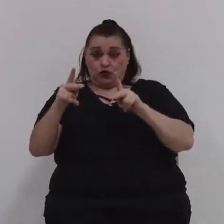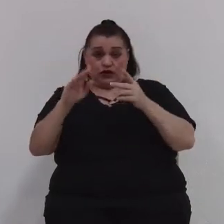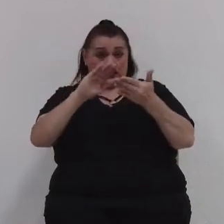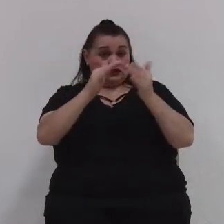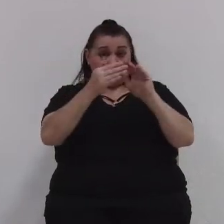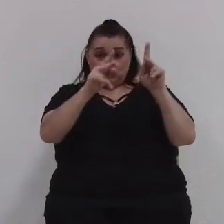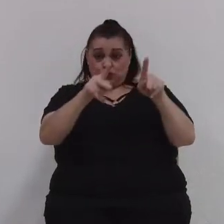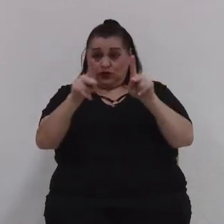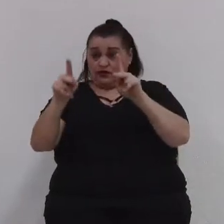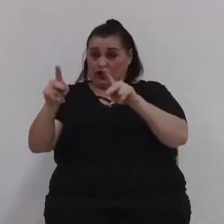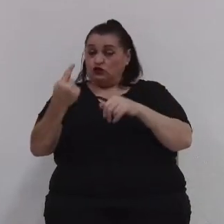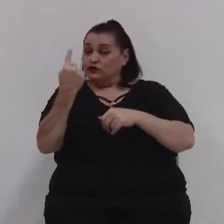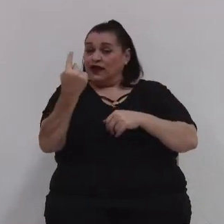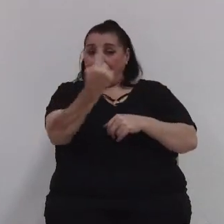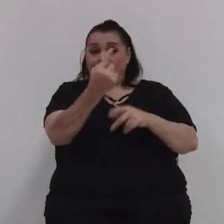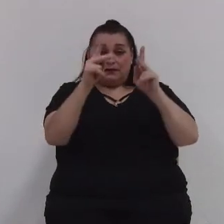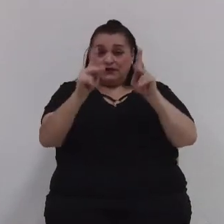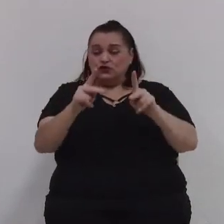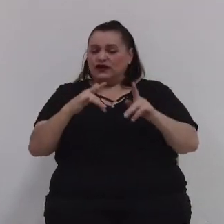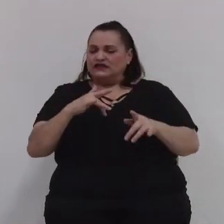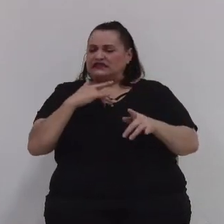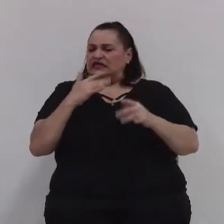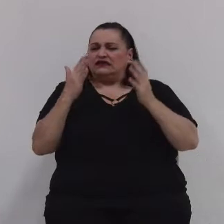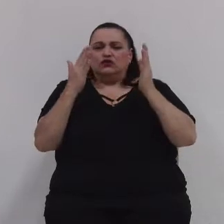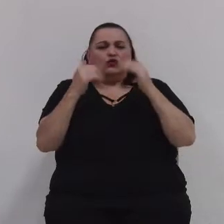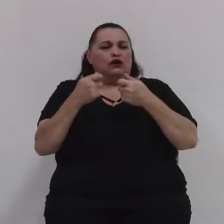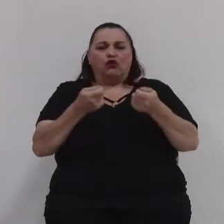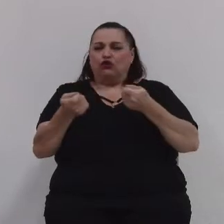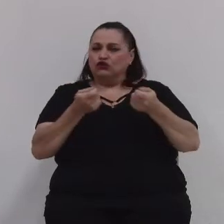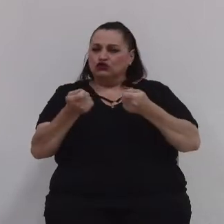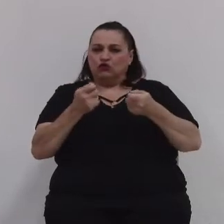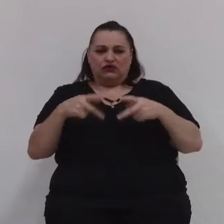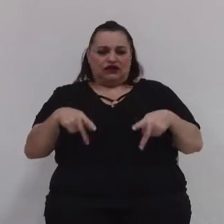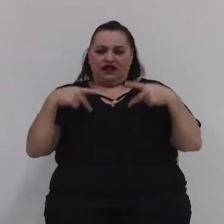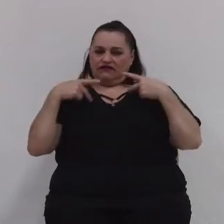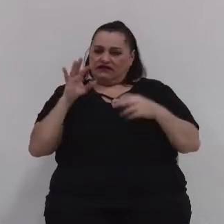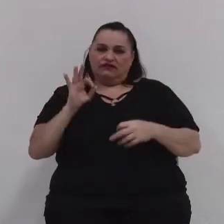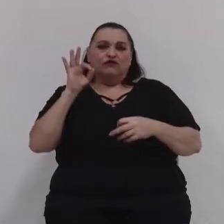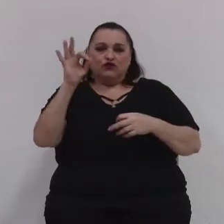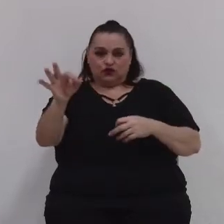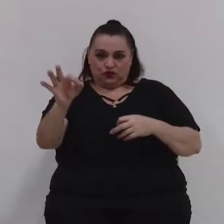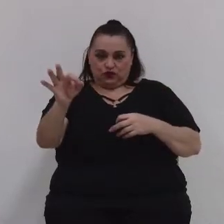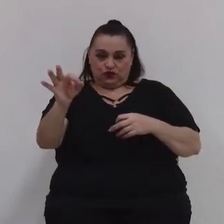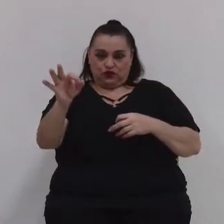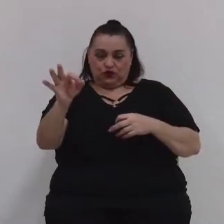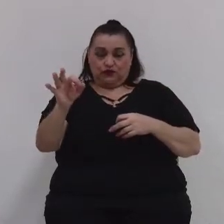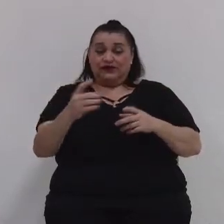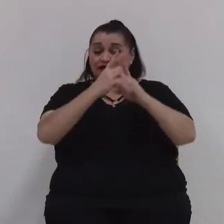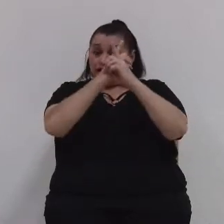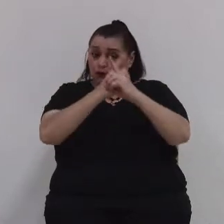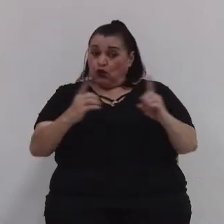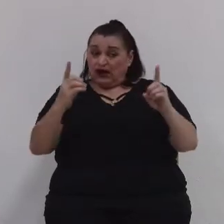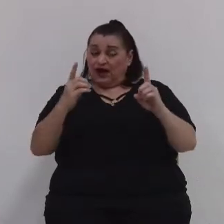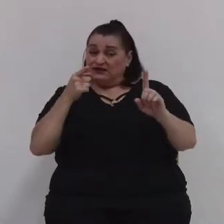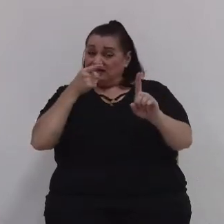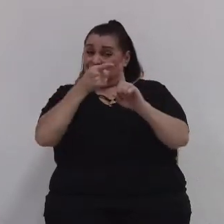ciudadanía, cada persona siente que no tiene control de sus vidas y de su futuro, ¿verdad? Y la democracia al